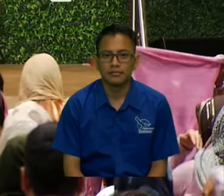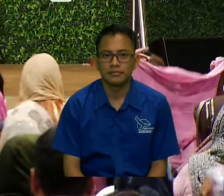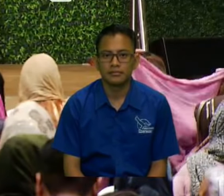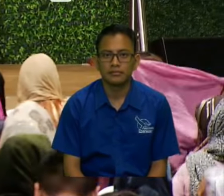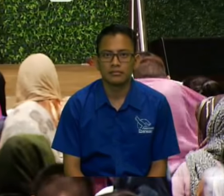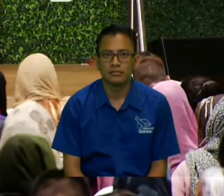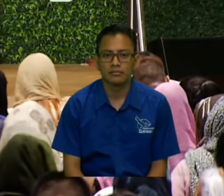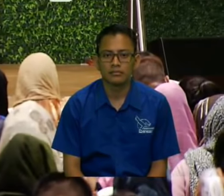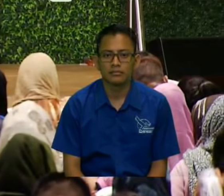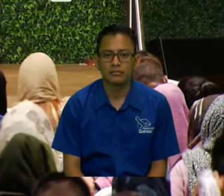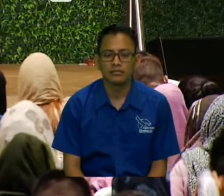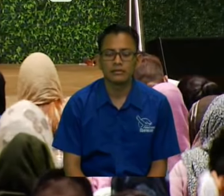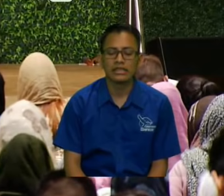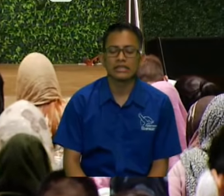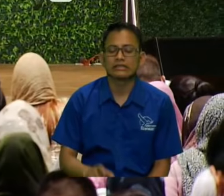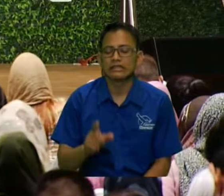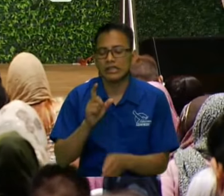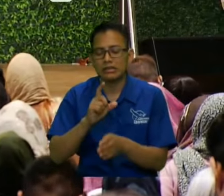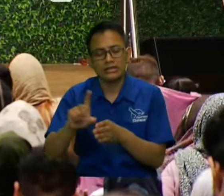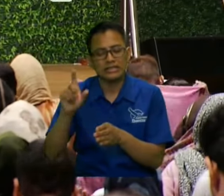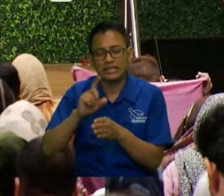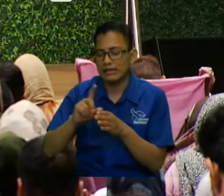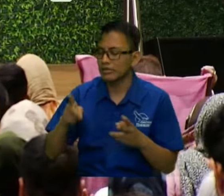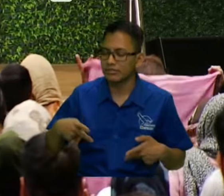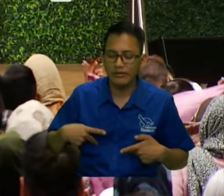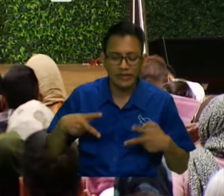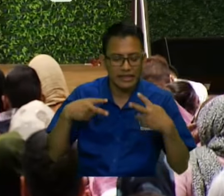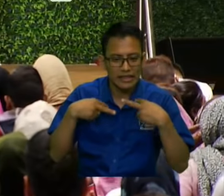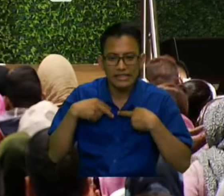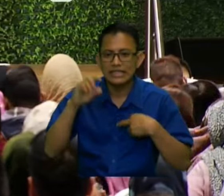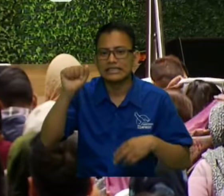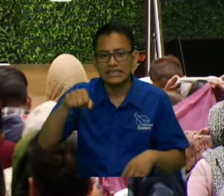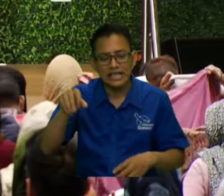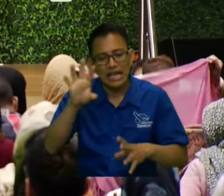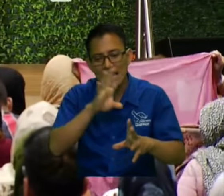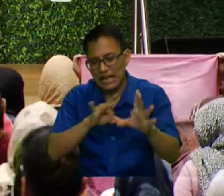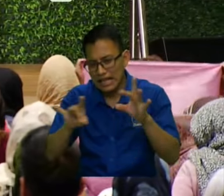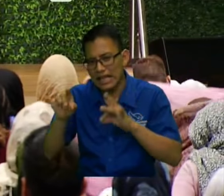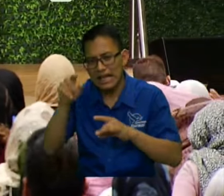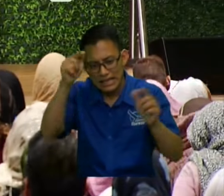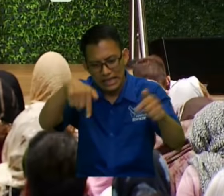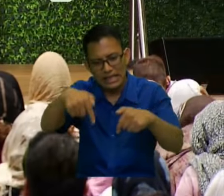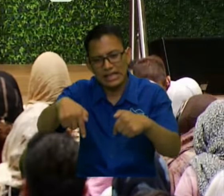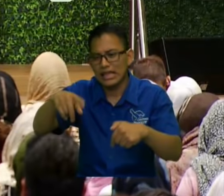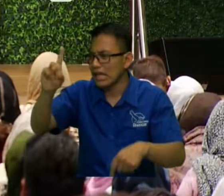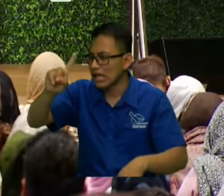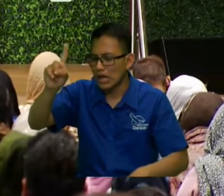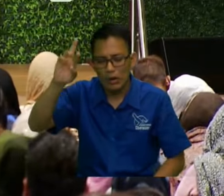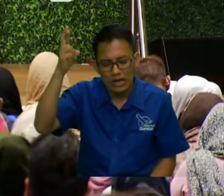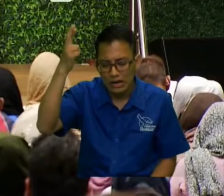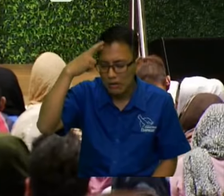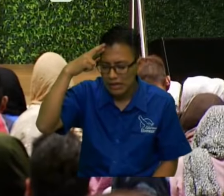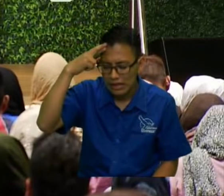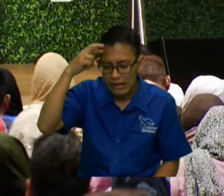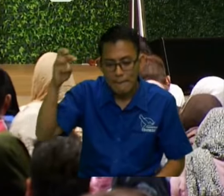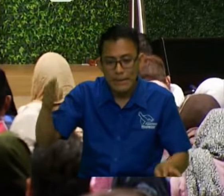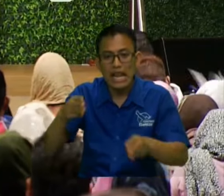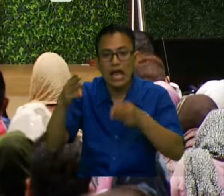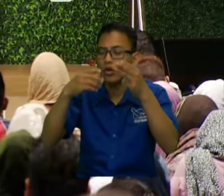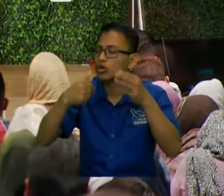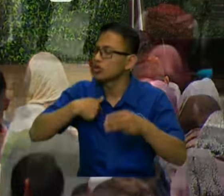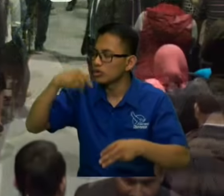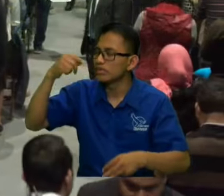lo que hemos vivido. Y si hay alguien acá que no recuerda un milagro, yo le pido a Dios en este momento que